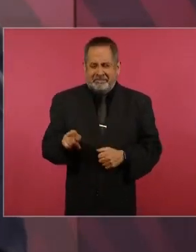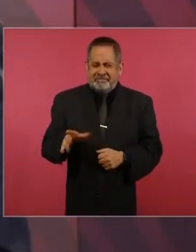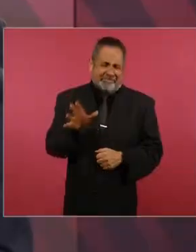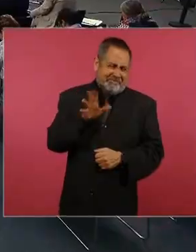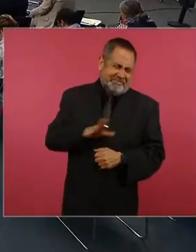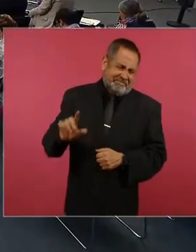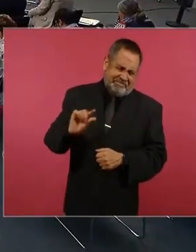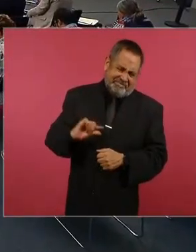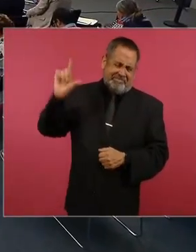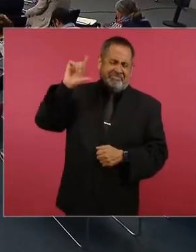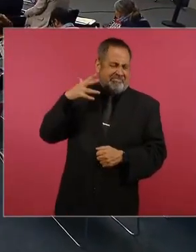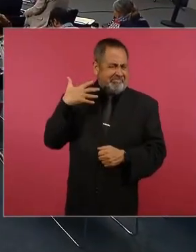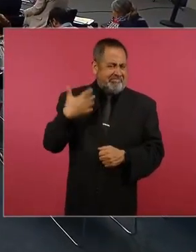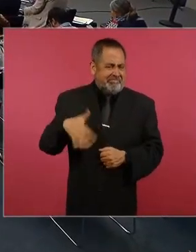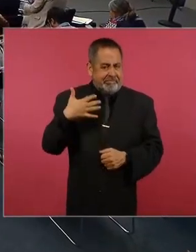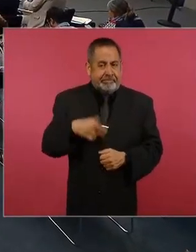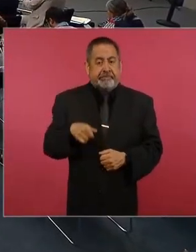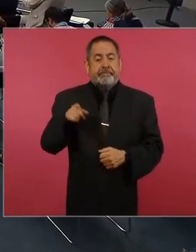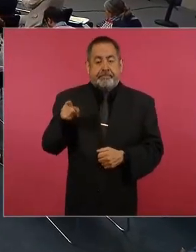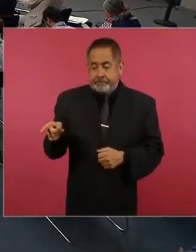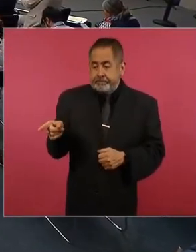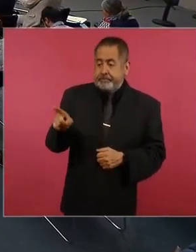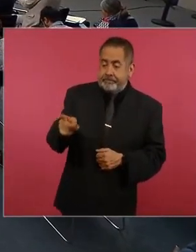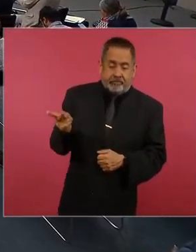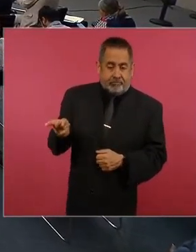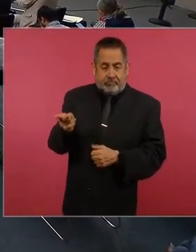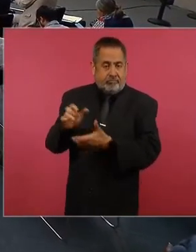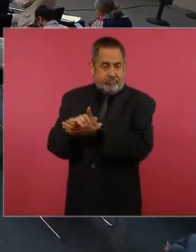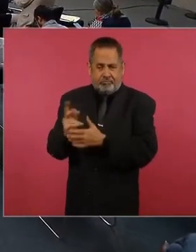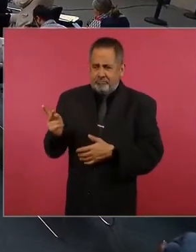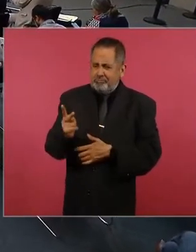excepcional. Él y ella.